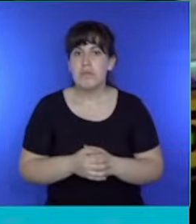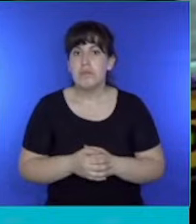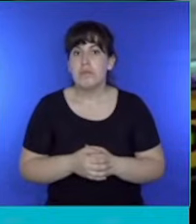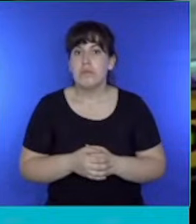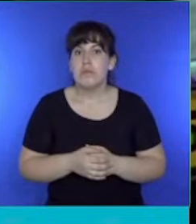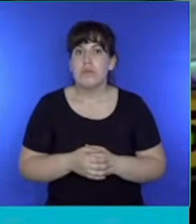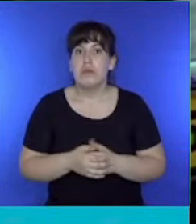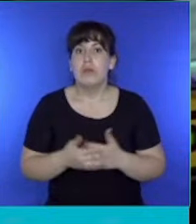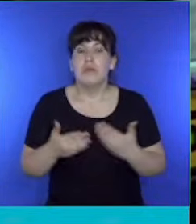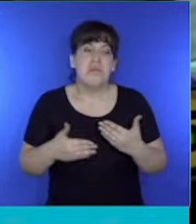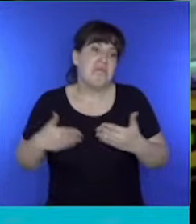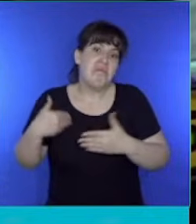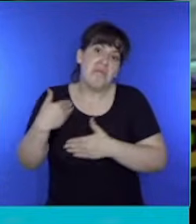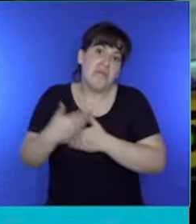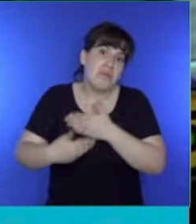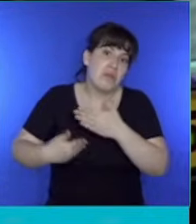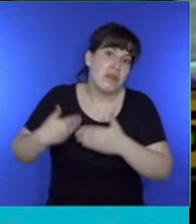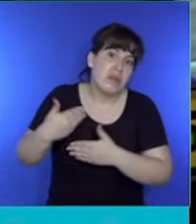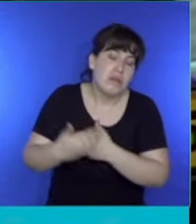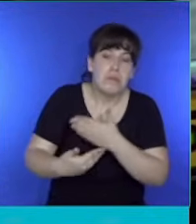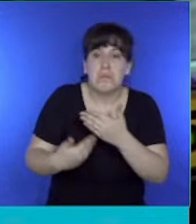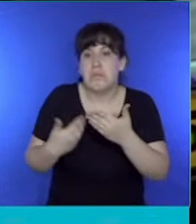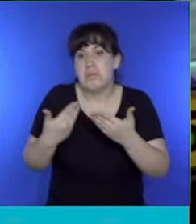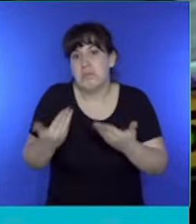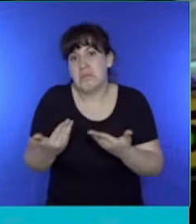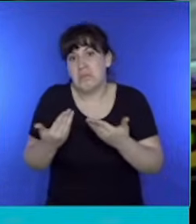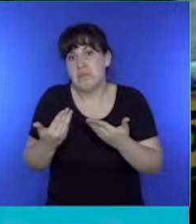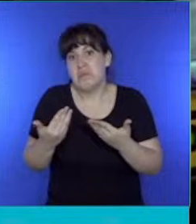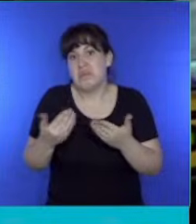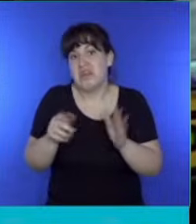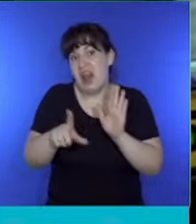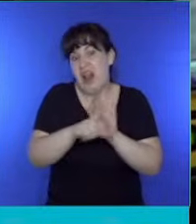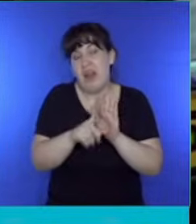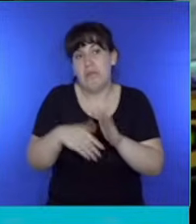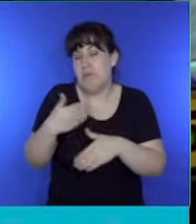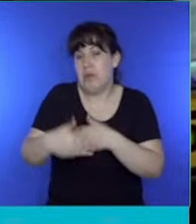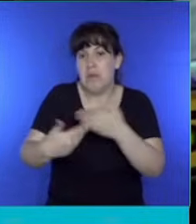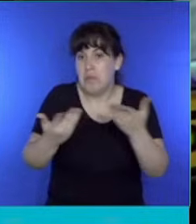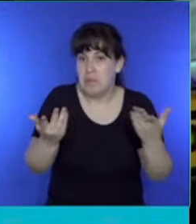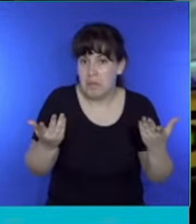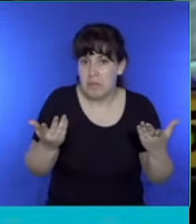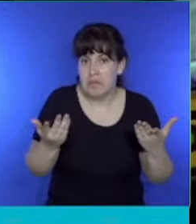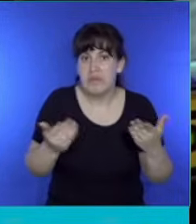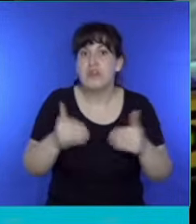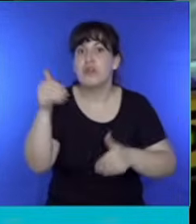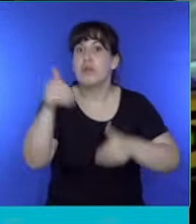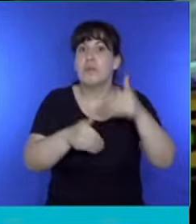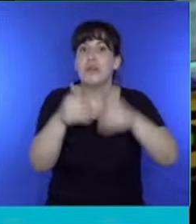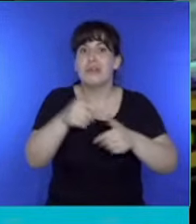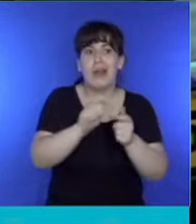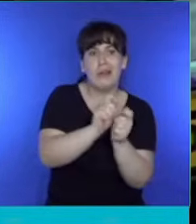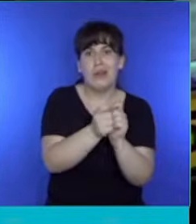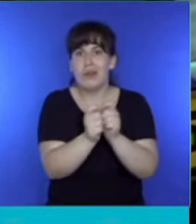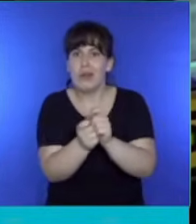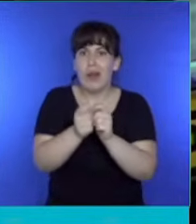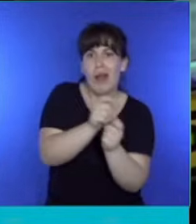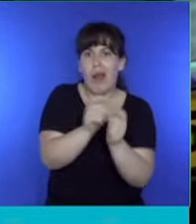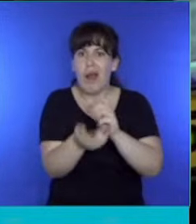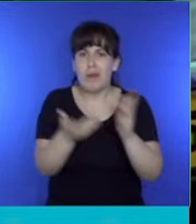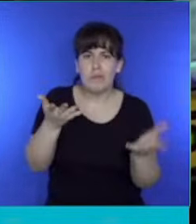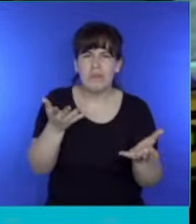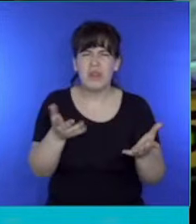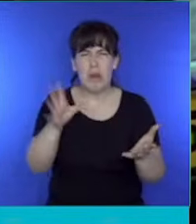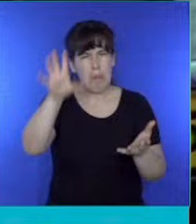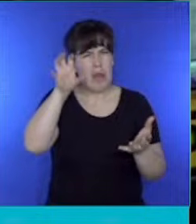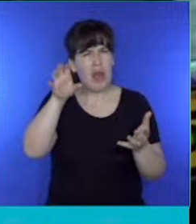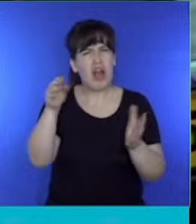Se avanzó con el dictado de esa ley, votando y cambiando el orden preferencial. Me acuerdo que